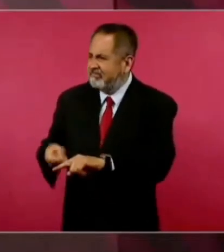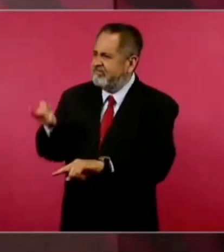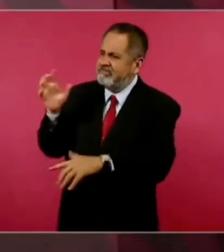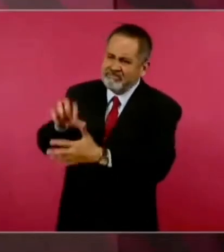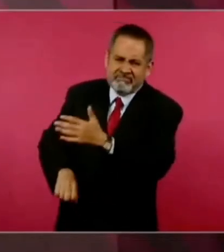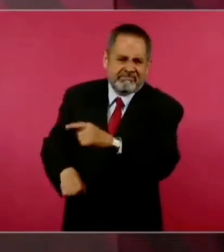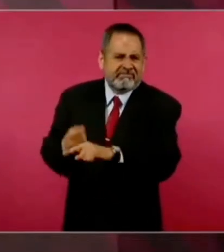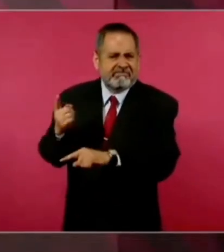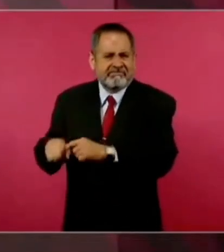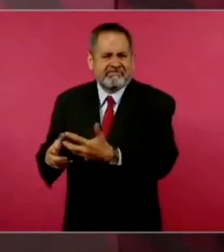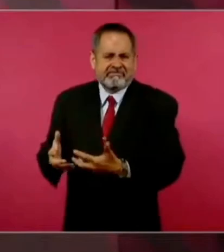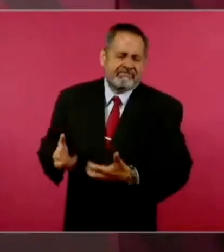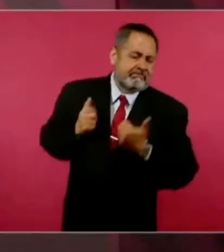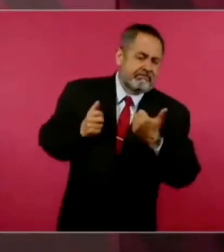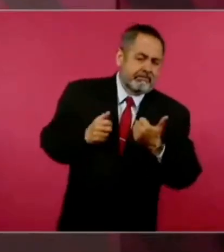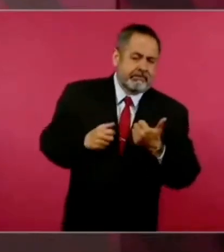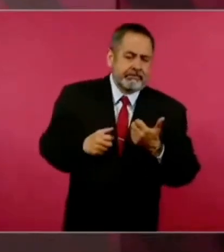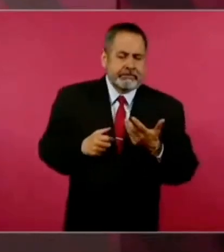Entonces,